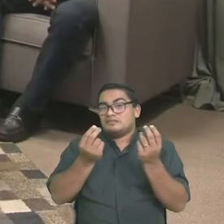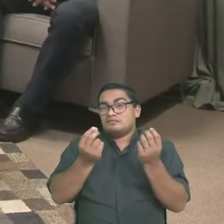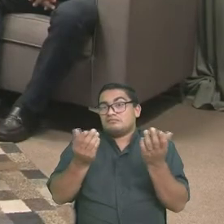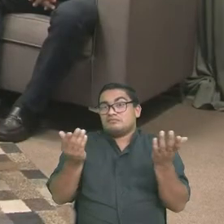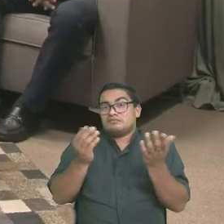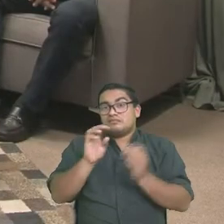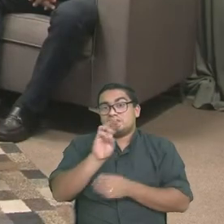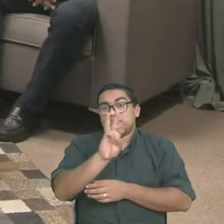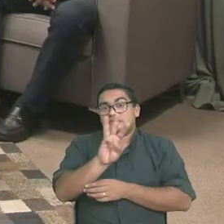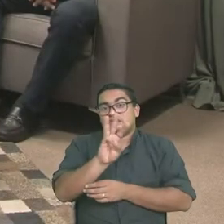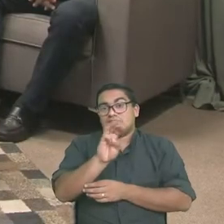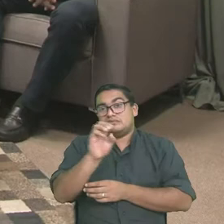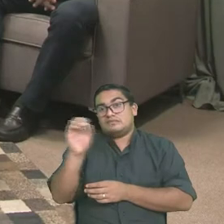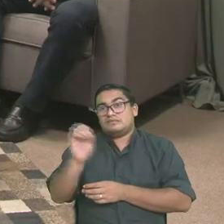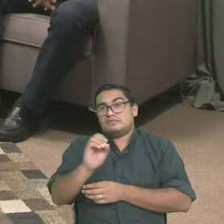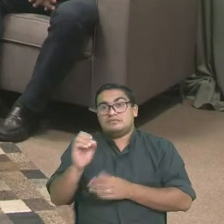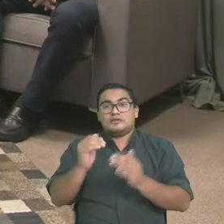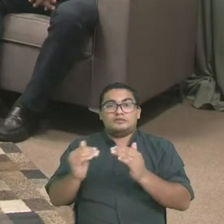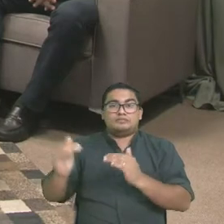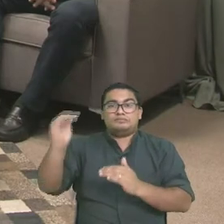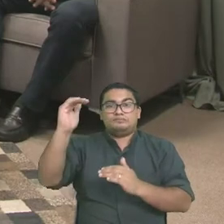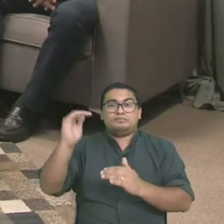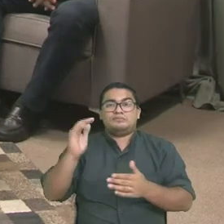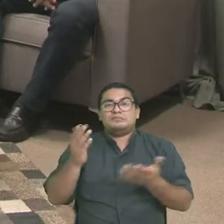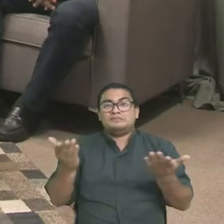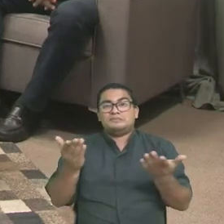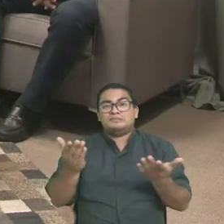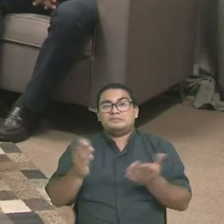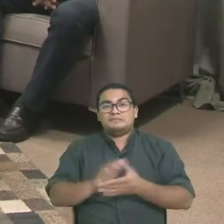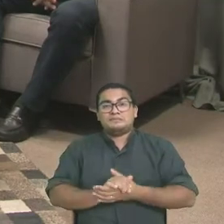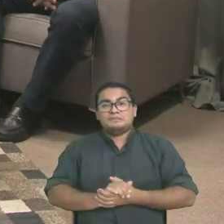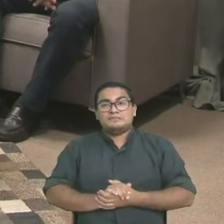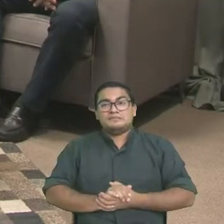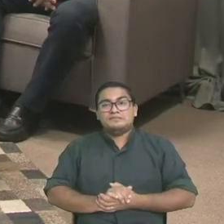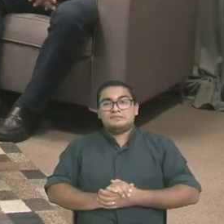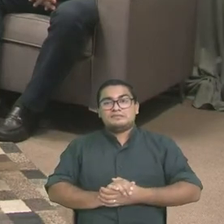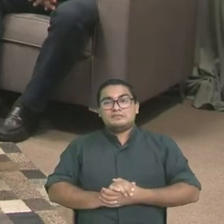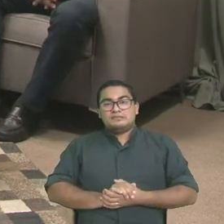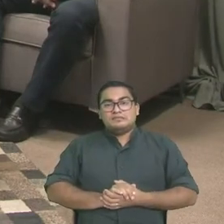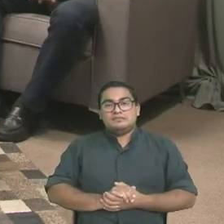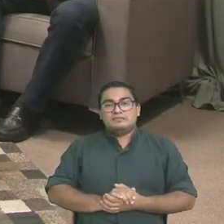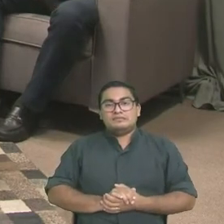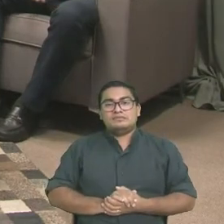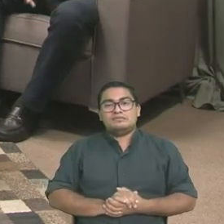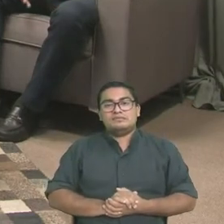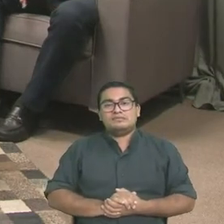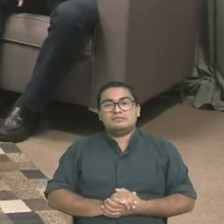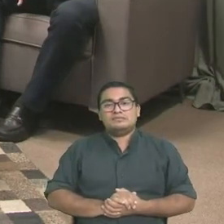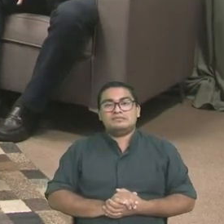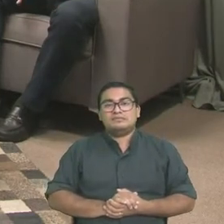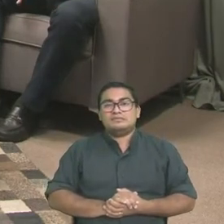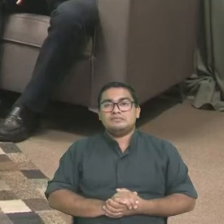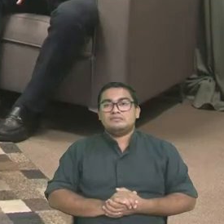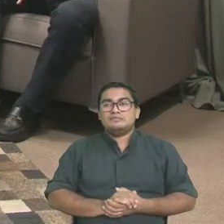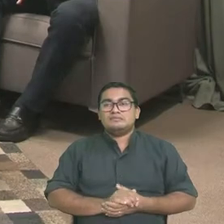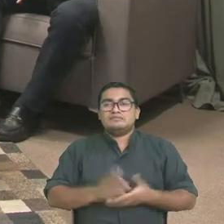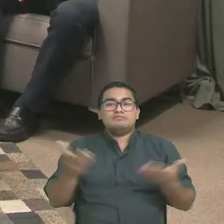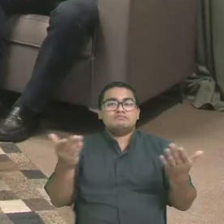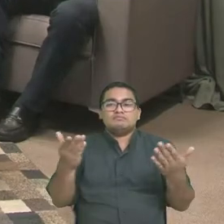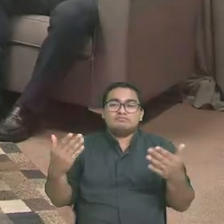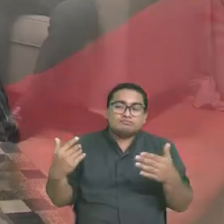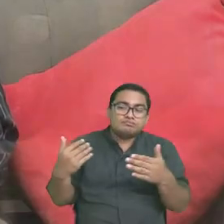conservador, 300% de incremento, es decir, en el monto más conservador de lo que apuntamos ahora mismo. ¿Cómo llegamos a esta realidad?